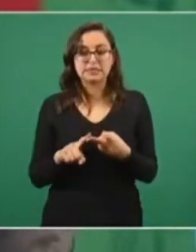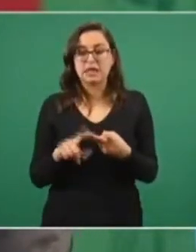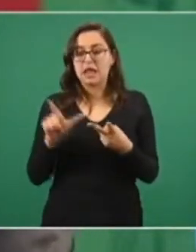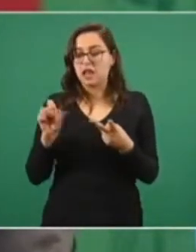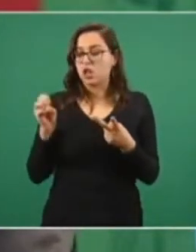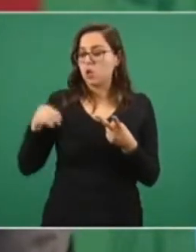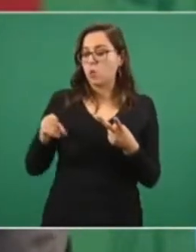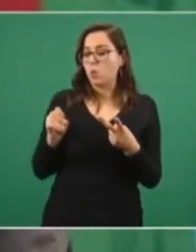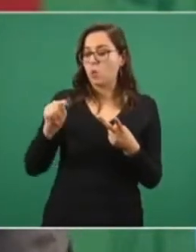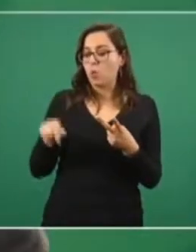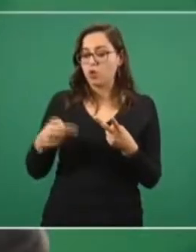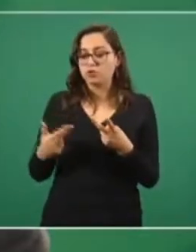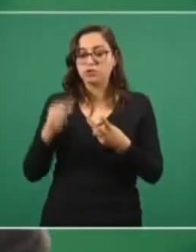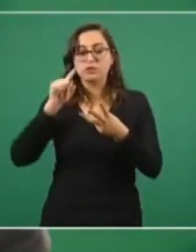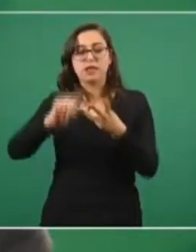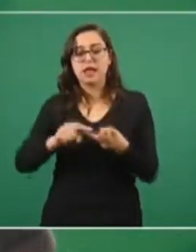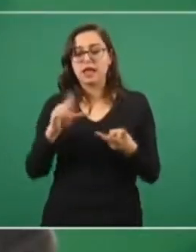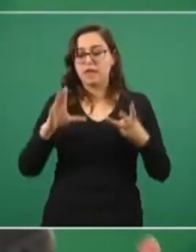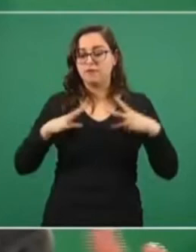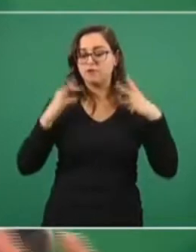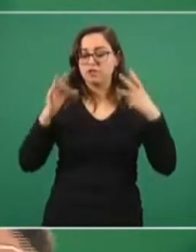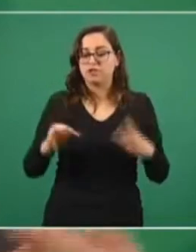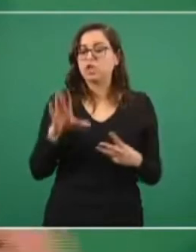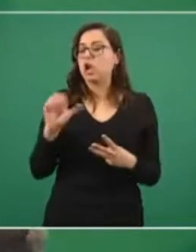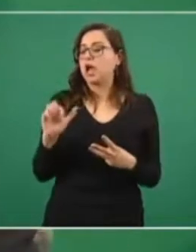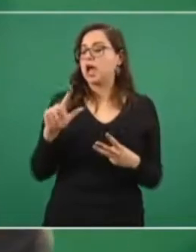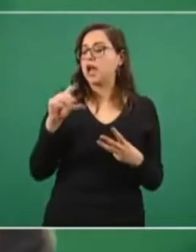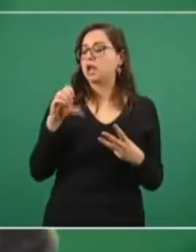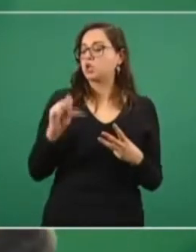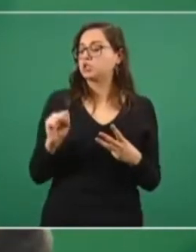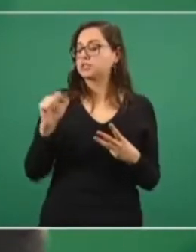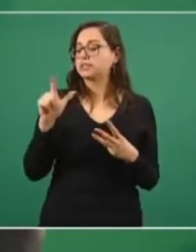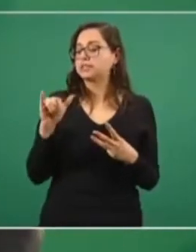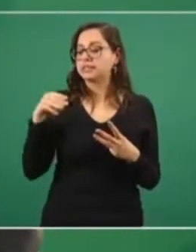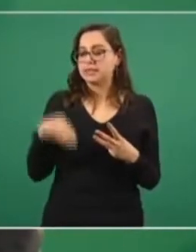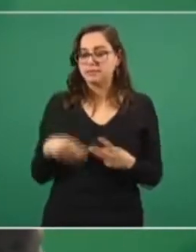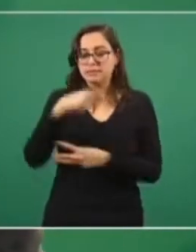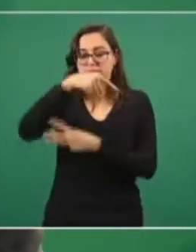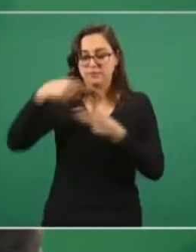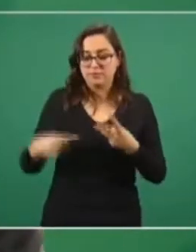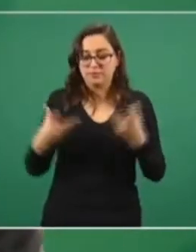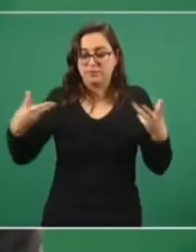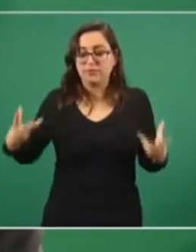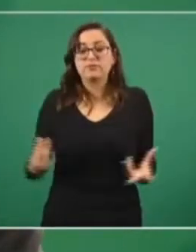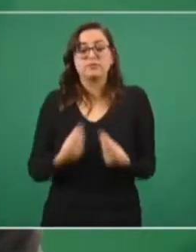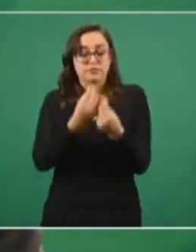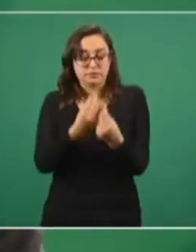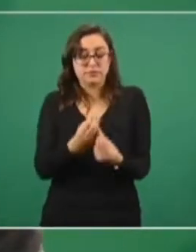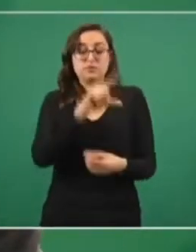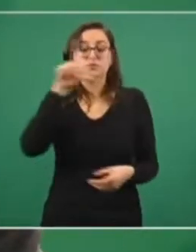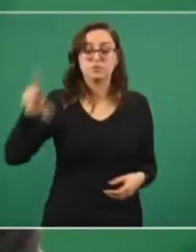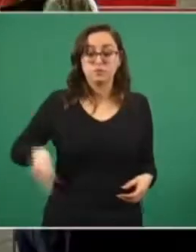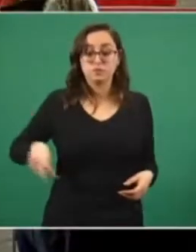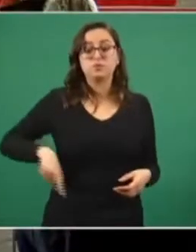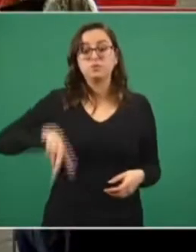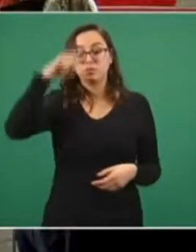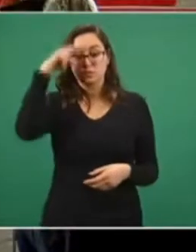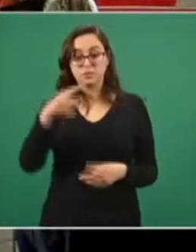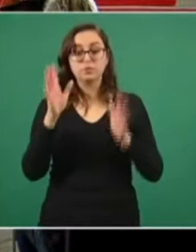Liomont y la Fundación Carlos Slim, para hacer esta producción. El gobierno mexicano ha contratado